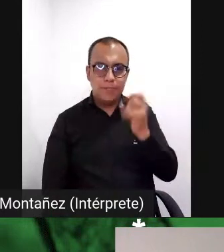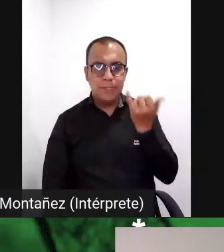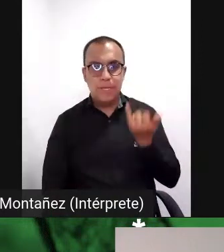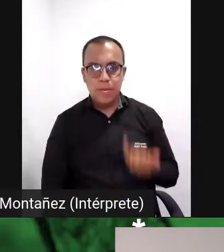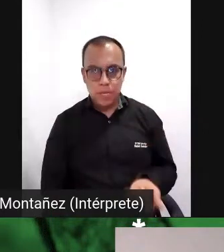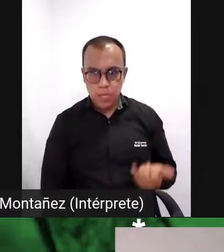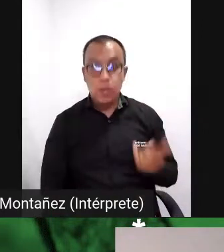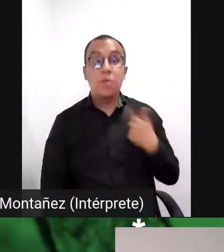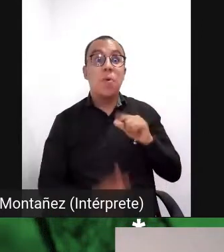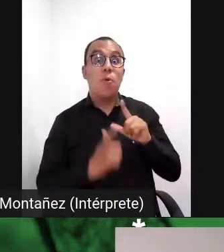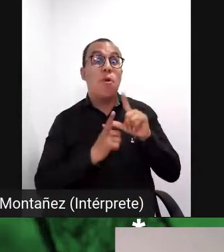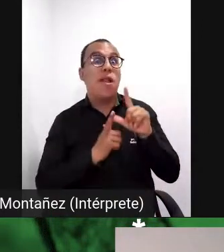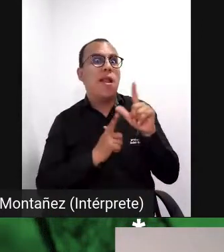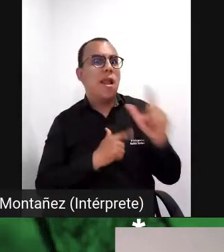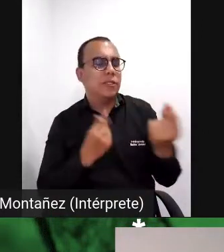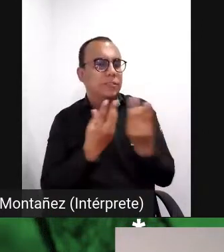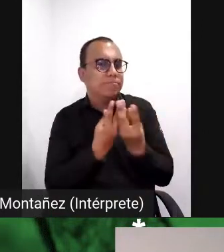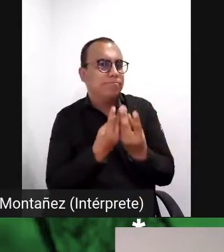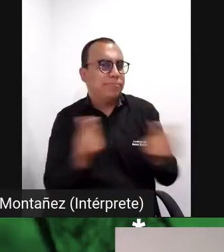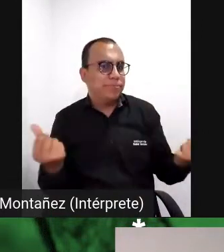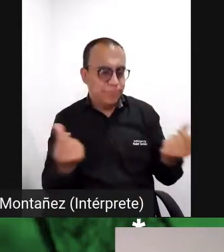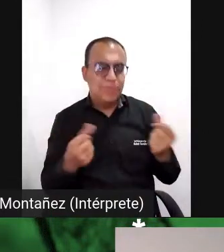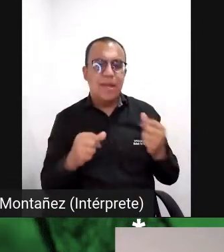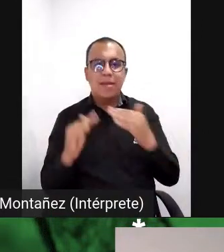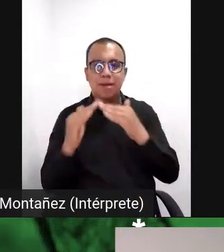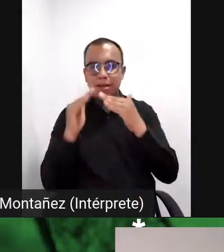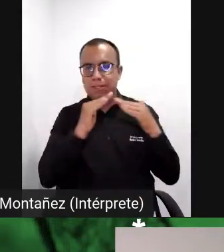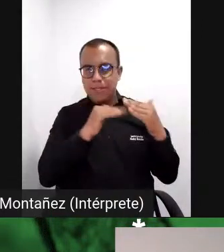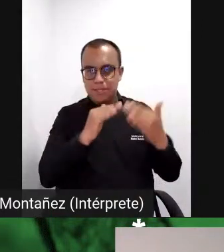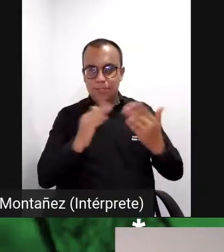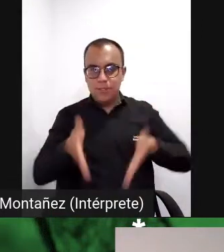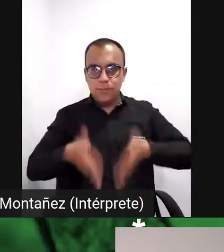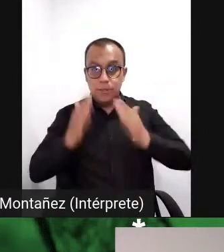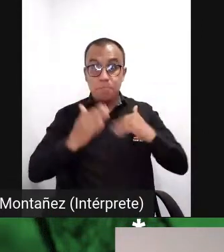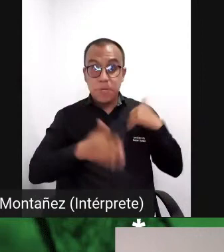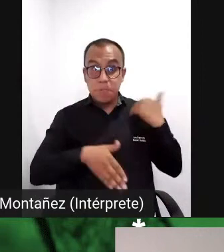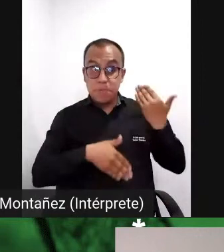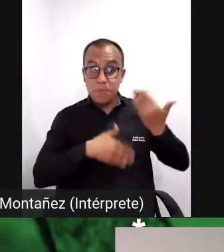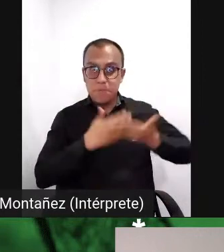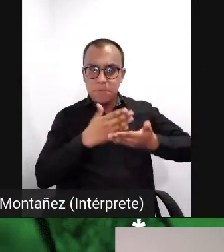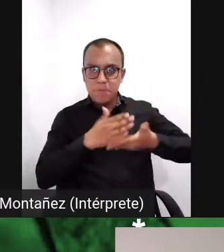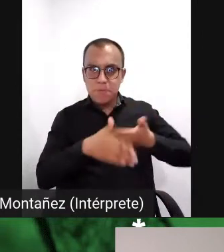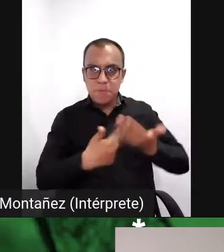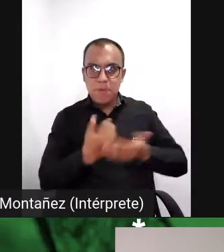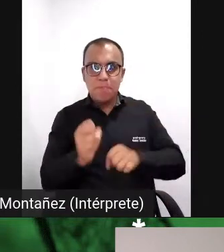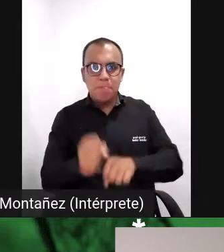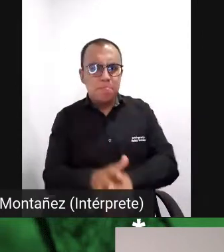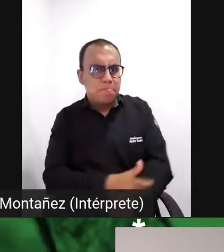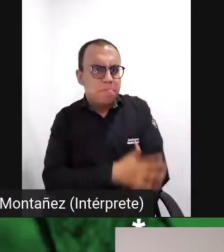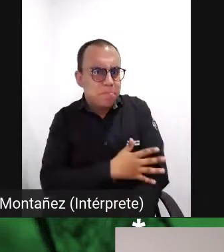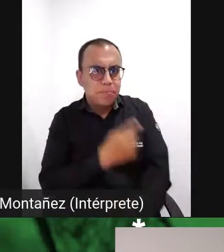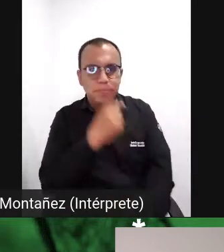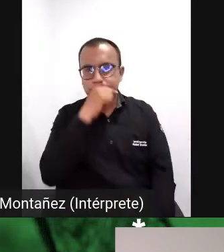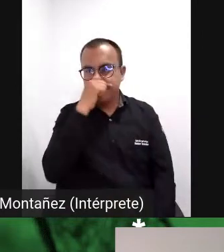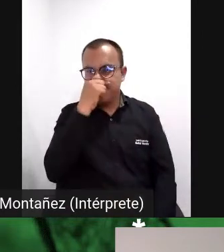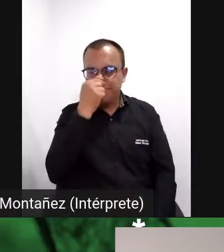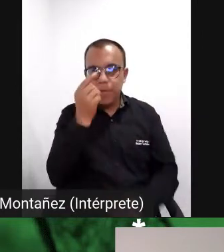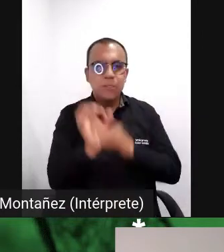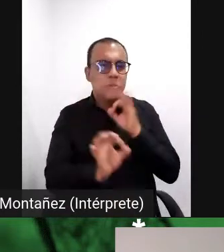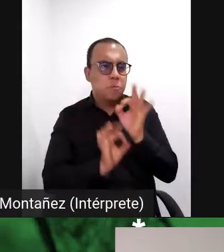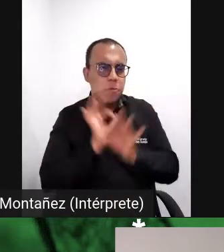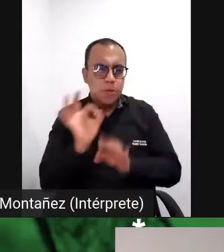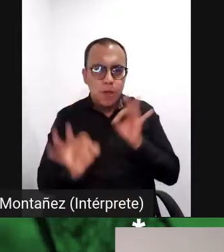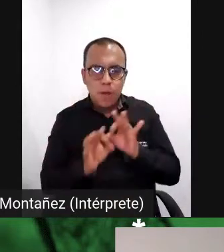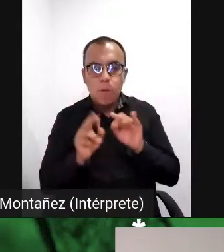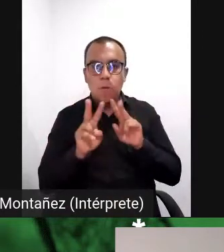muy alejadas o casi extintas del marco urbano, y en la medida que hay más sensibilidad y más conservación y la gente